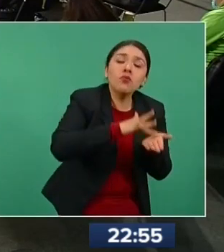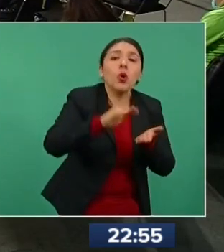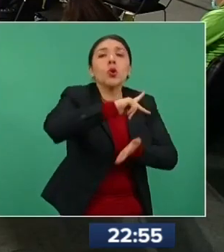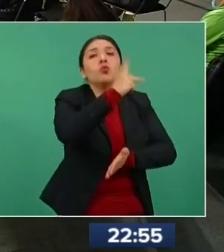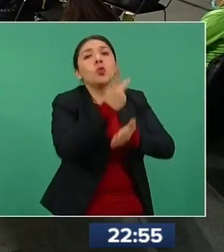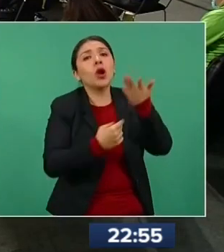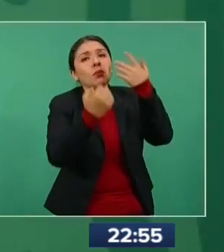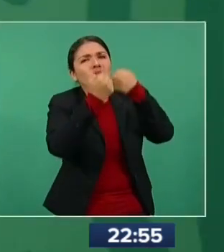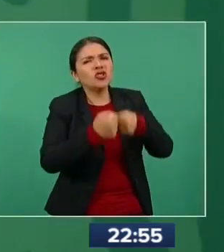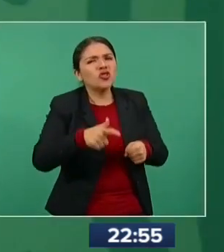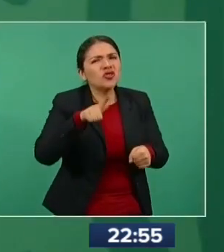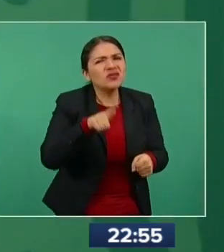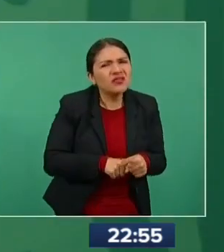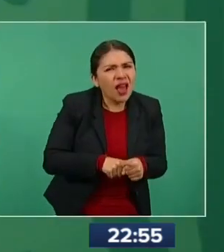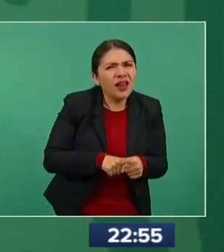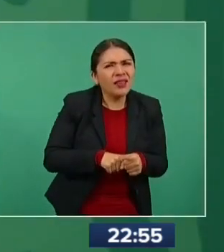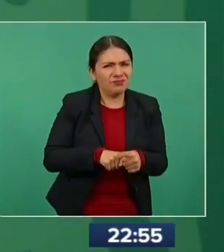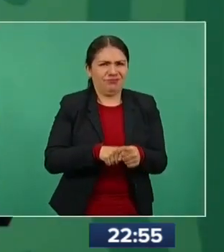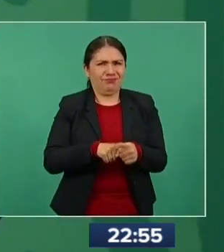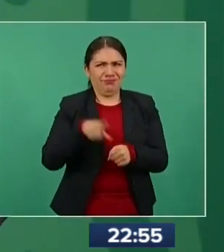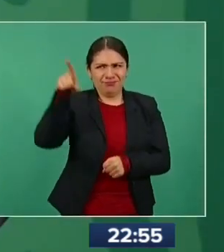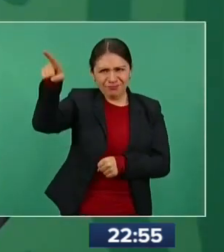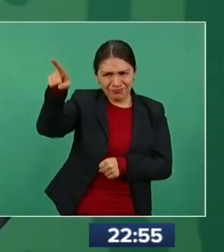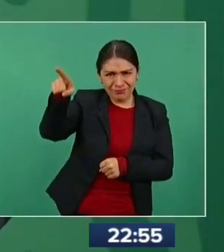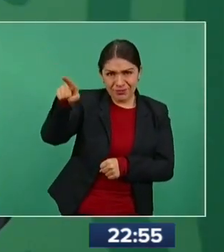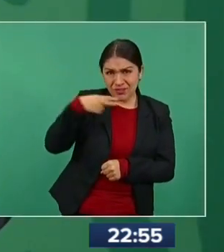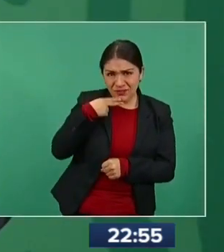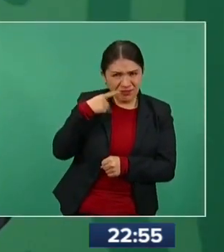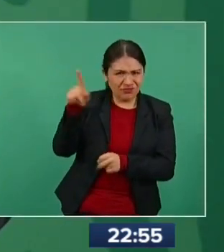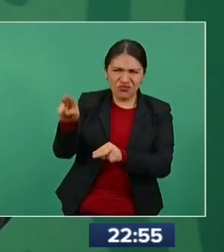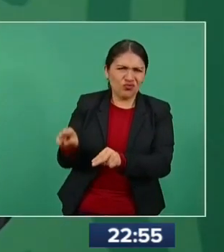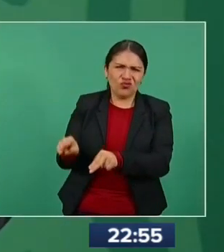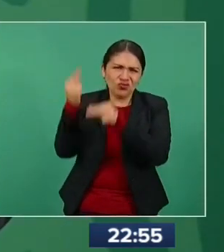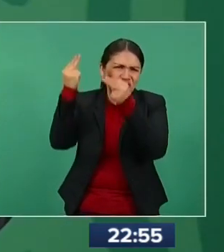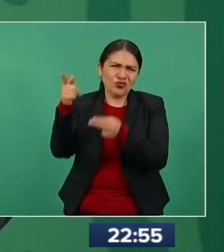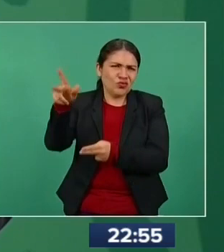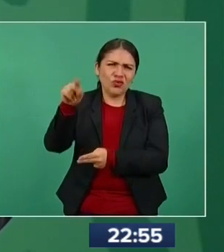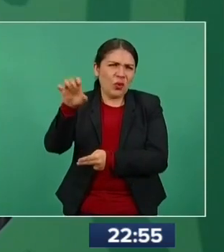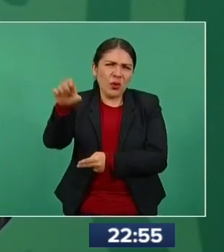programas sociales si esa no es su función?